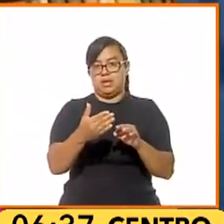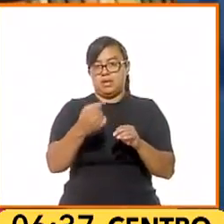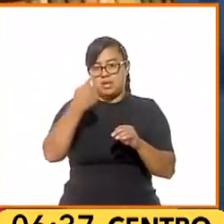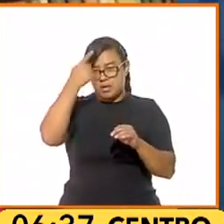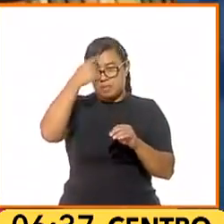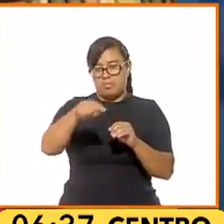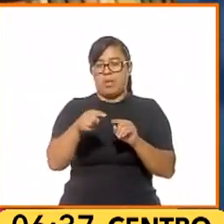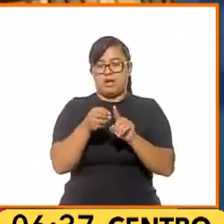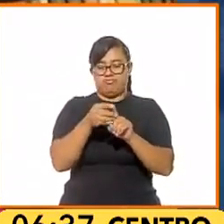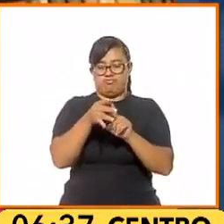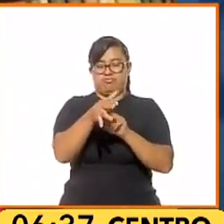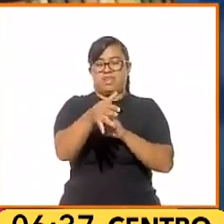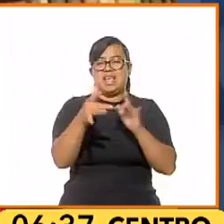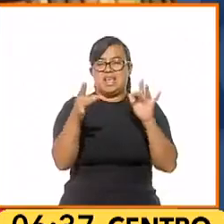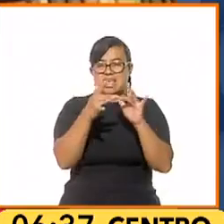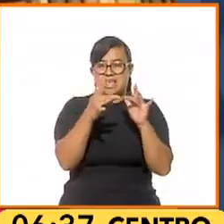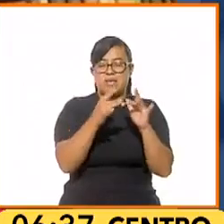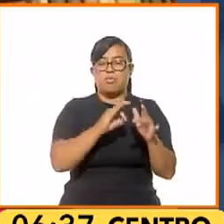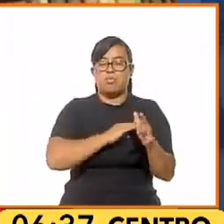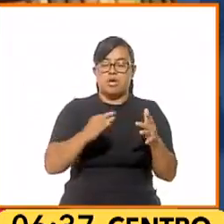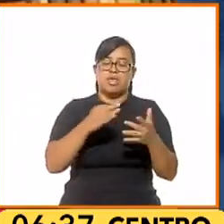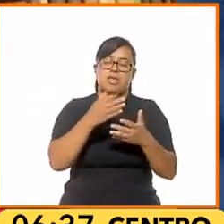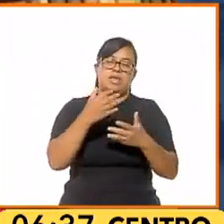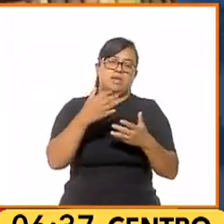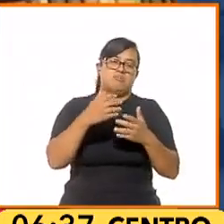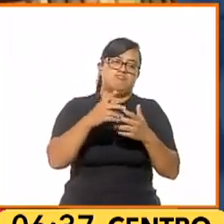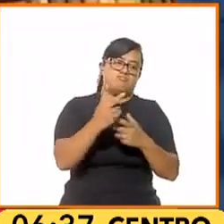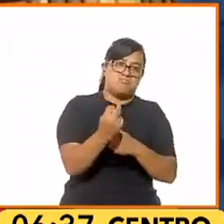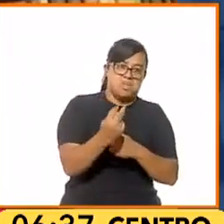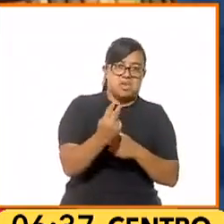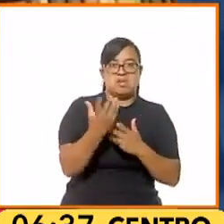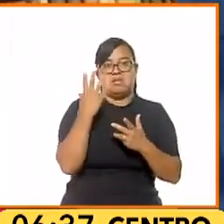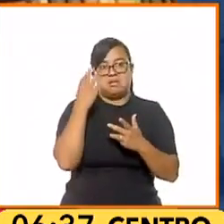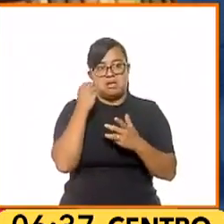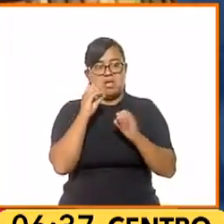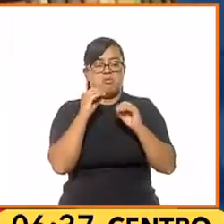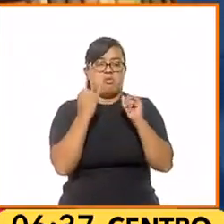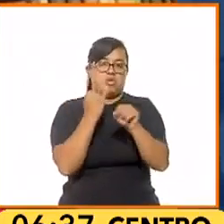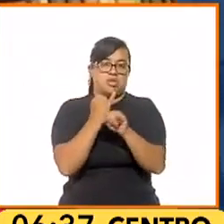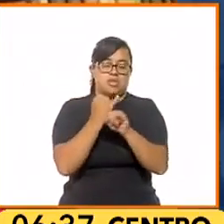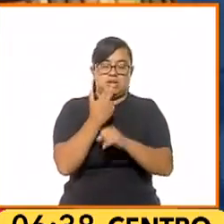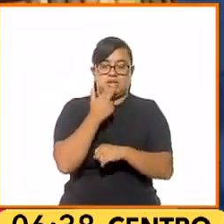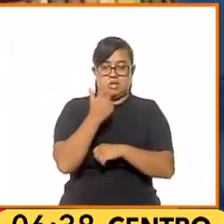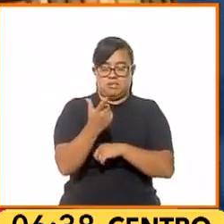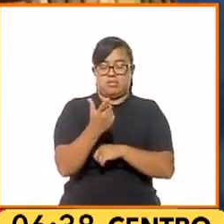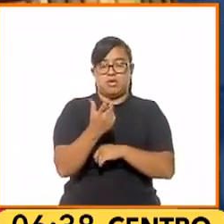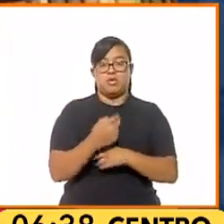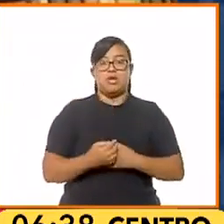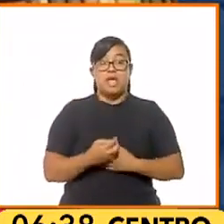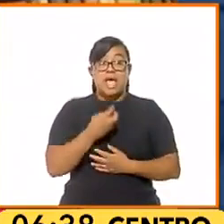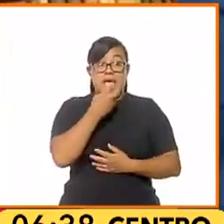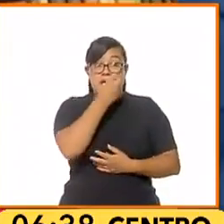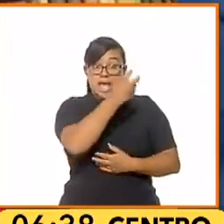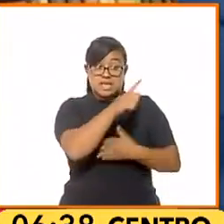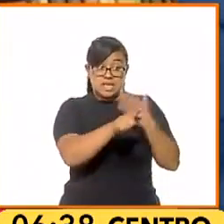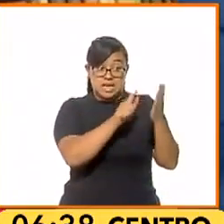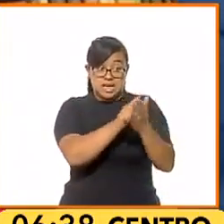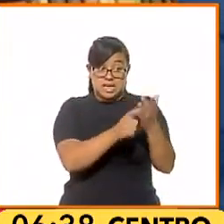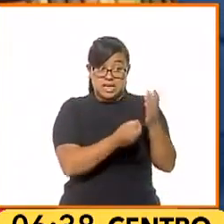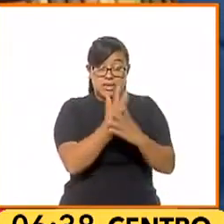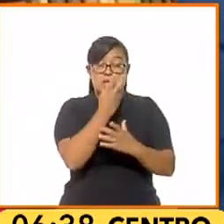posibilidades de servicios de Internet, de telecomunicaciones. Al contrario, refuerza las